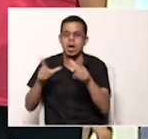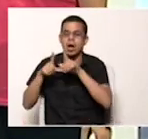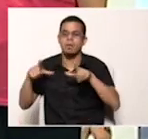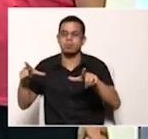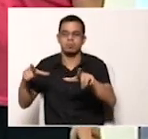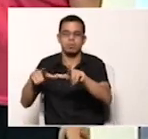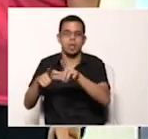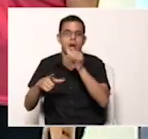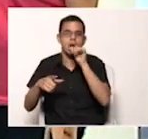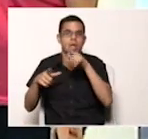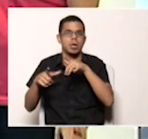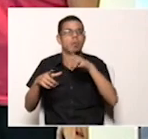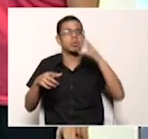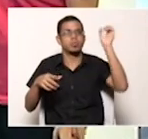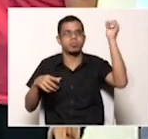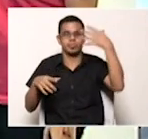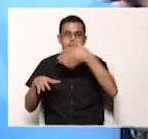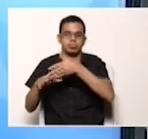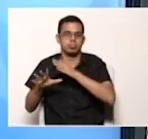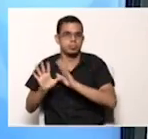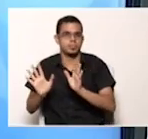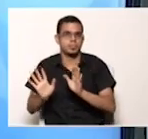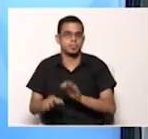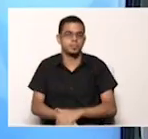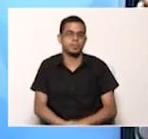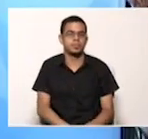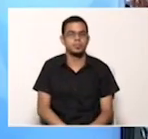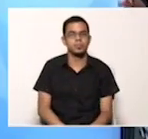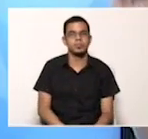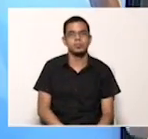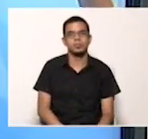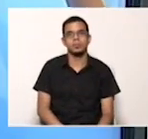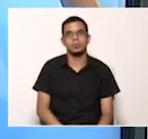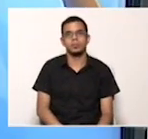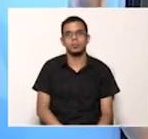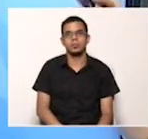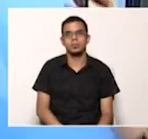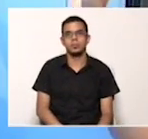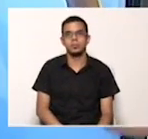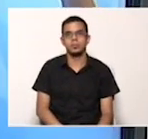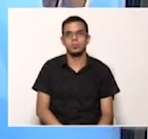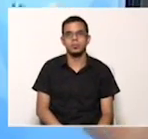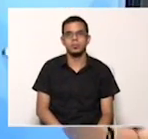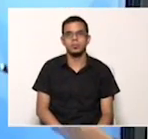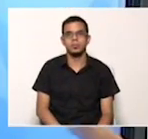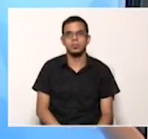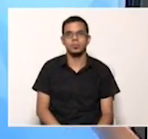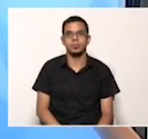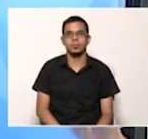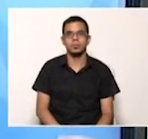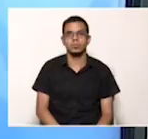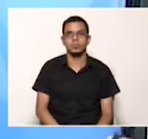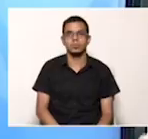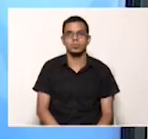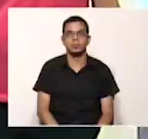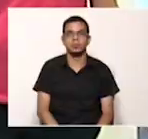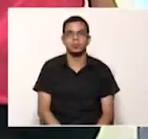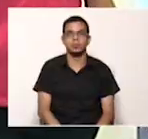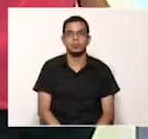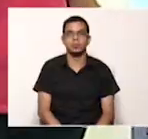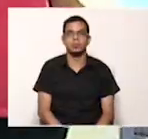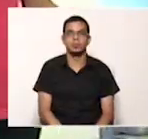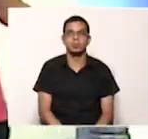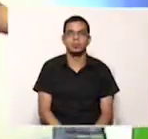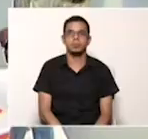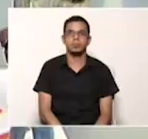de presión. ¿Bien? Eso es con respecto a la temperatura en los cambios de estado. Pero